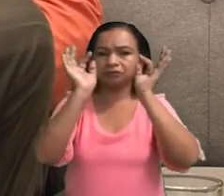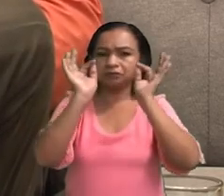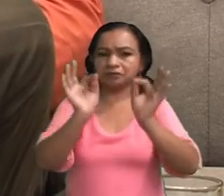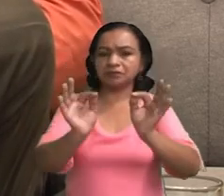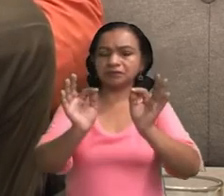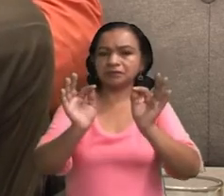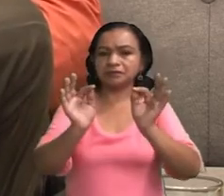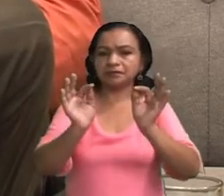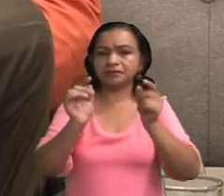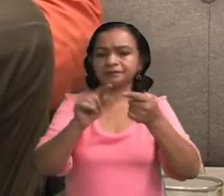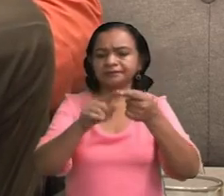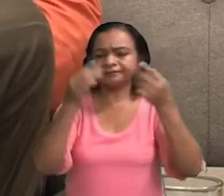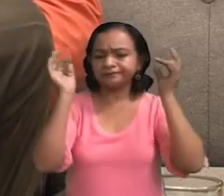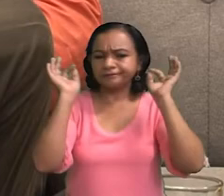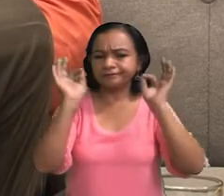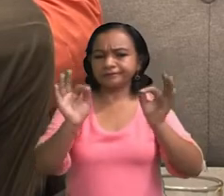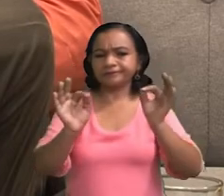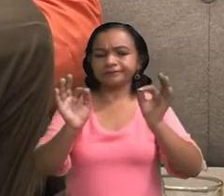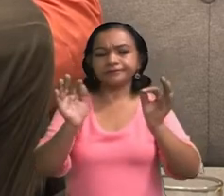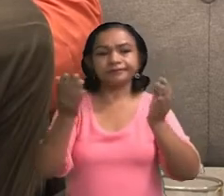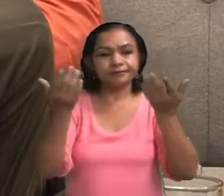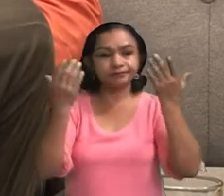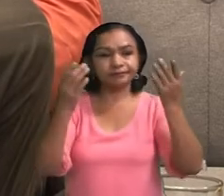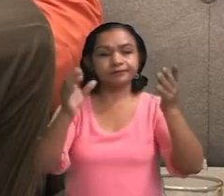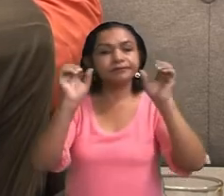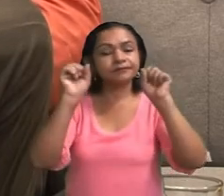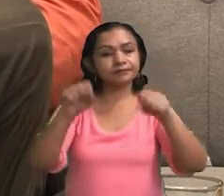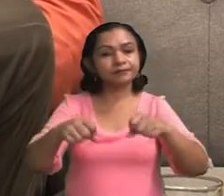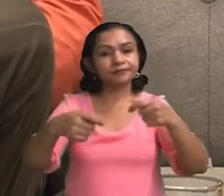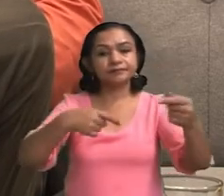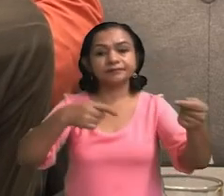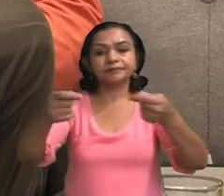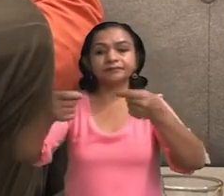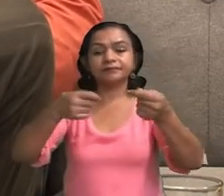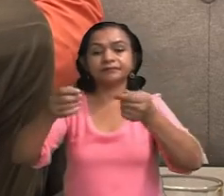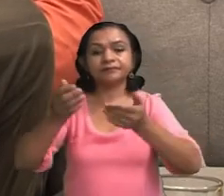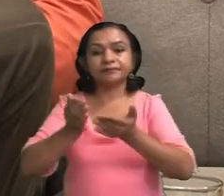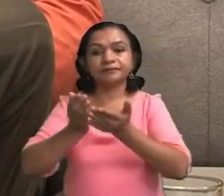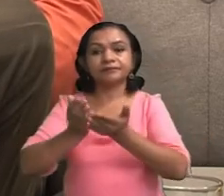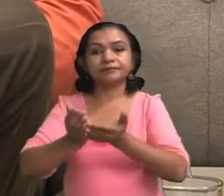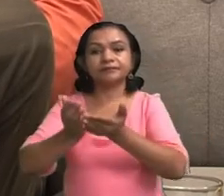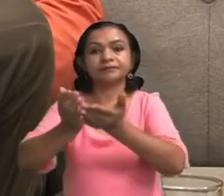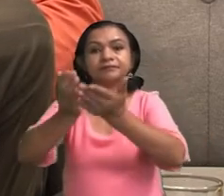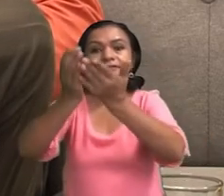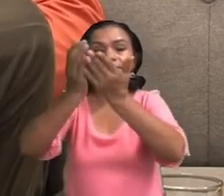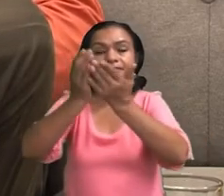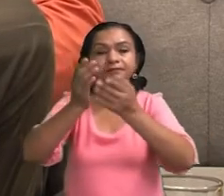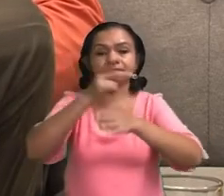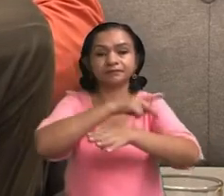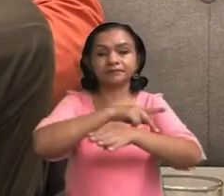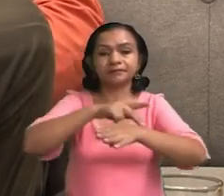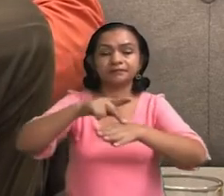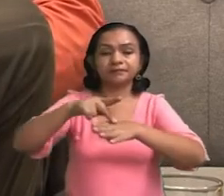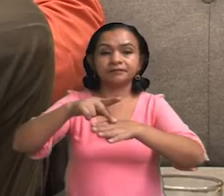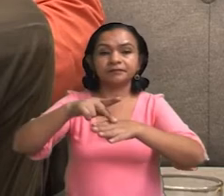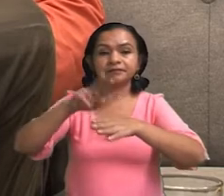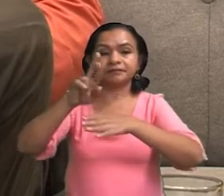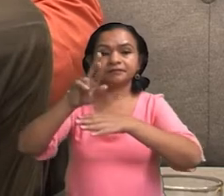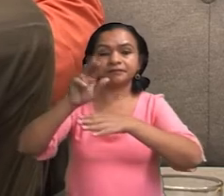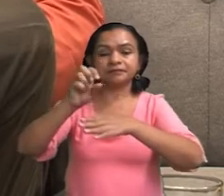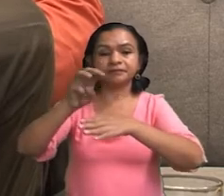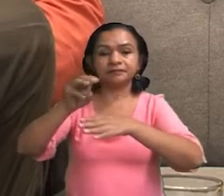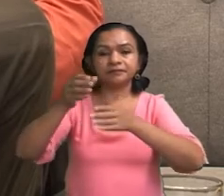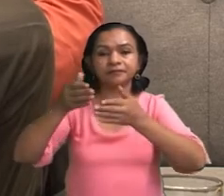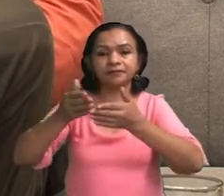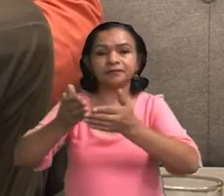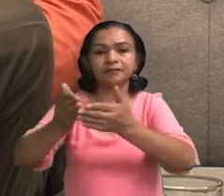totalmente, acondicionado y con las posibilidades de sacar barcos desde el puerto Arlen Sioux del Rama